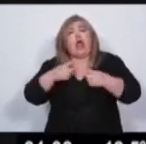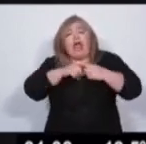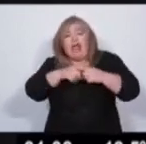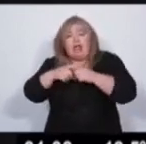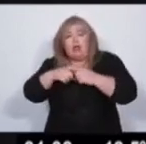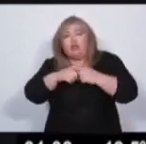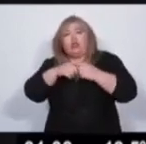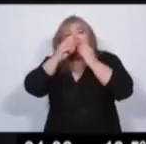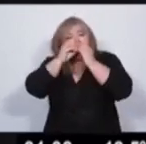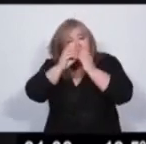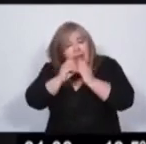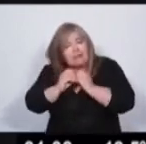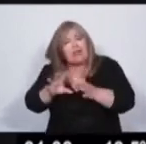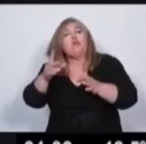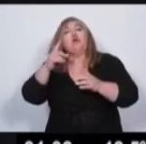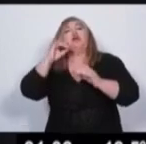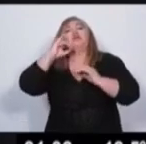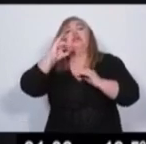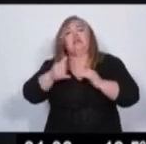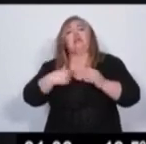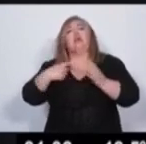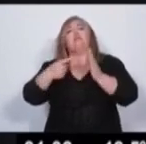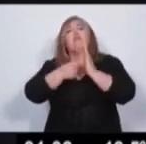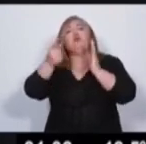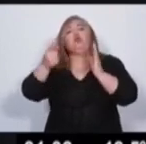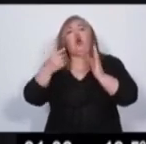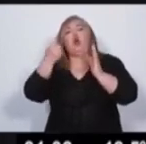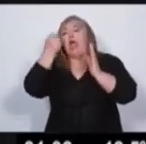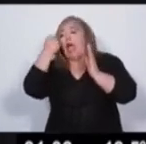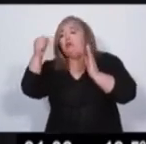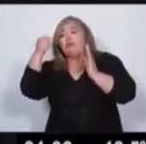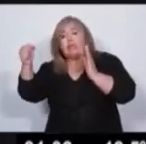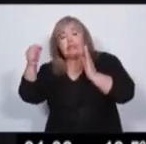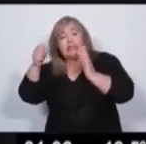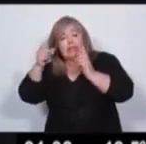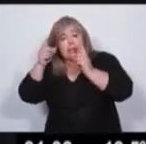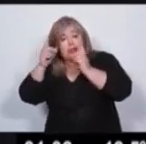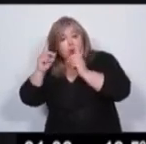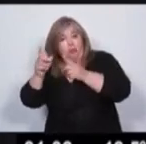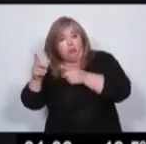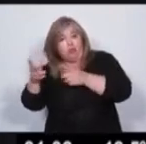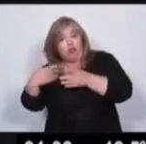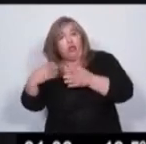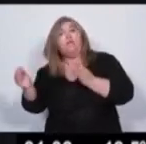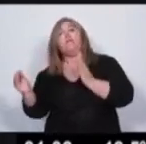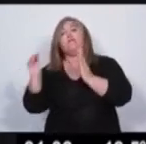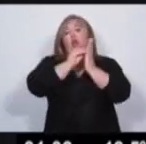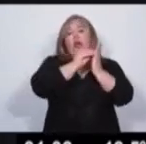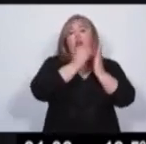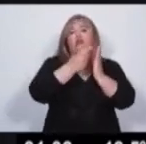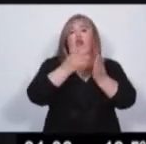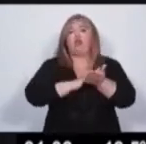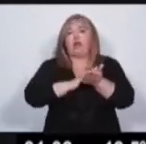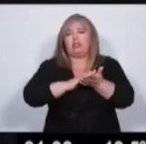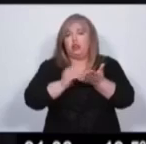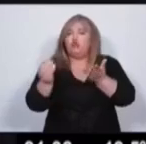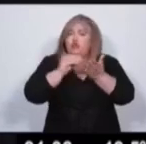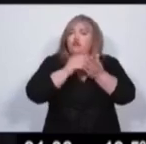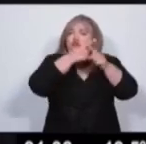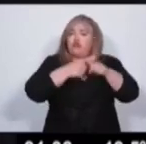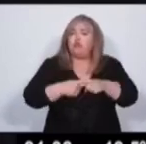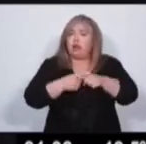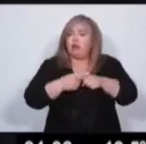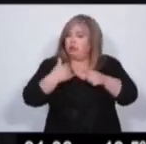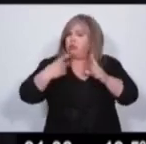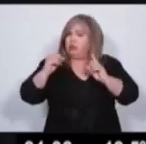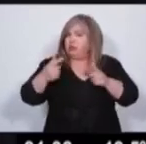pasarlo al básico Por eso quiero decir también que no alcanza con eso también tenemos que construir escuelas nuevas